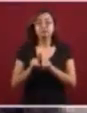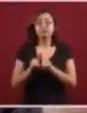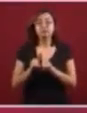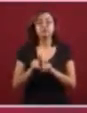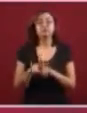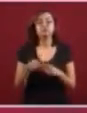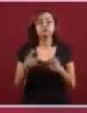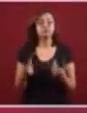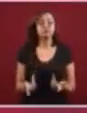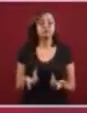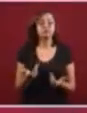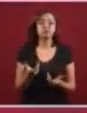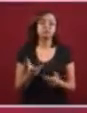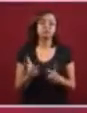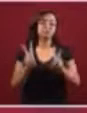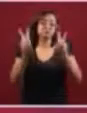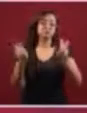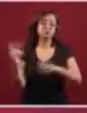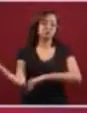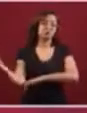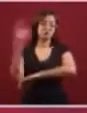en el caso de las líneas aéreas, pero